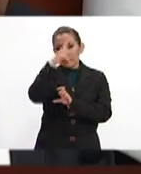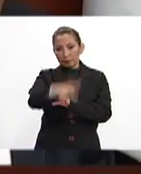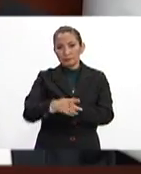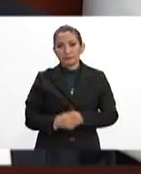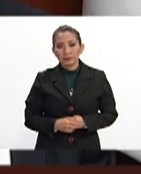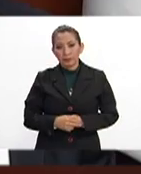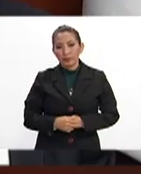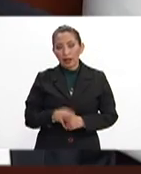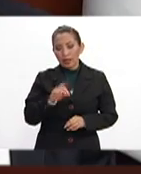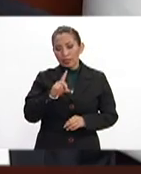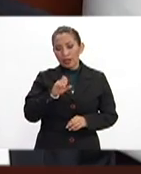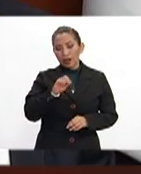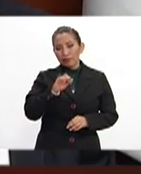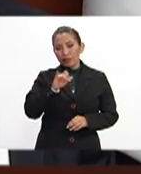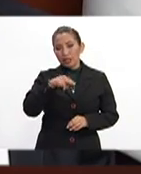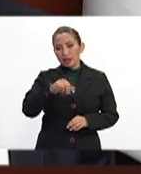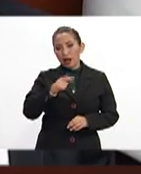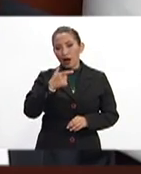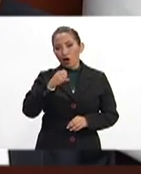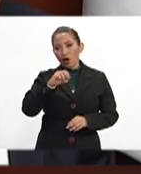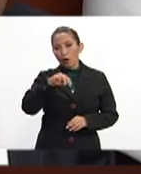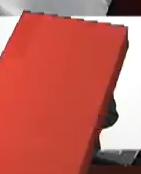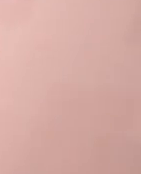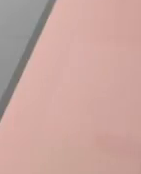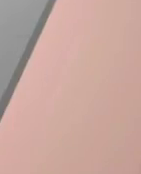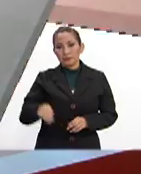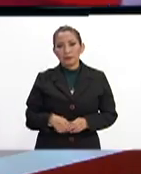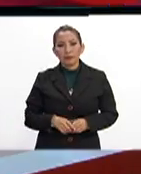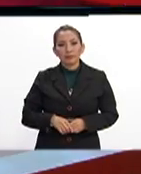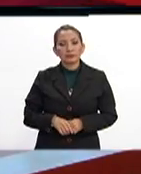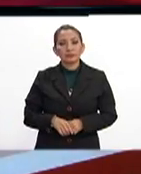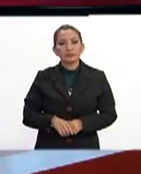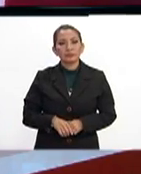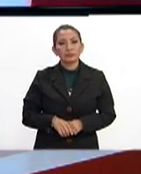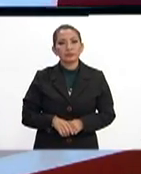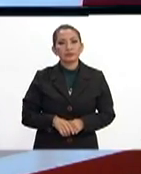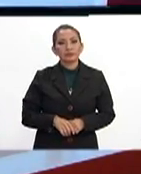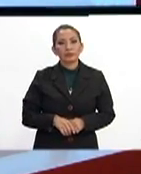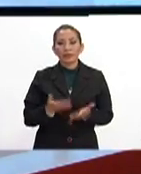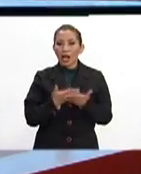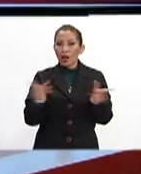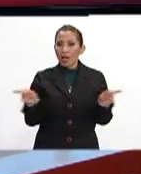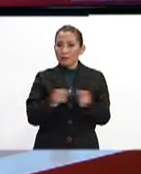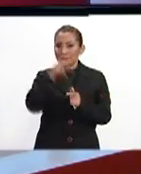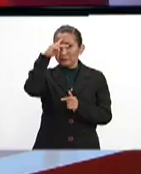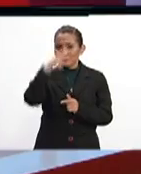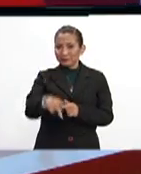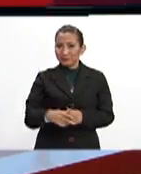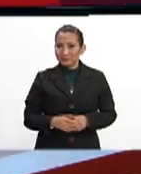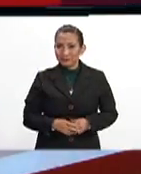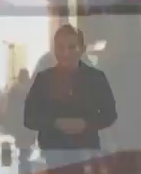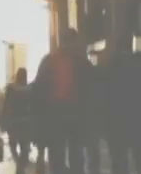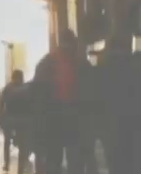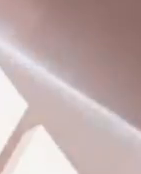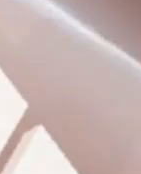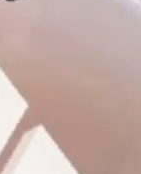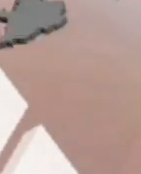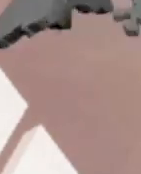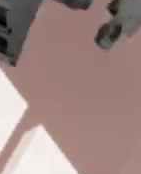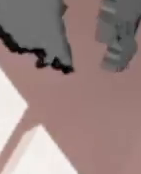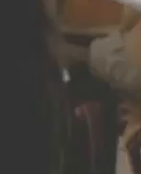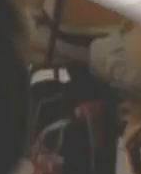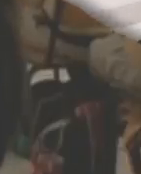México, Delfina Gómez. Es momento de ir a las breves del país.